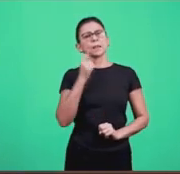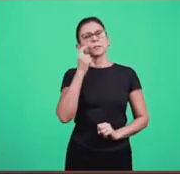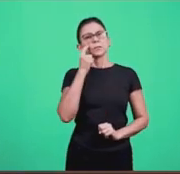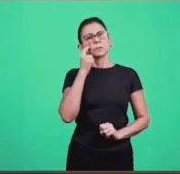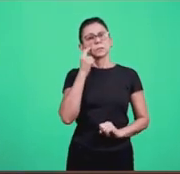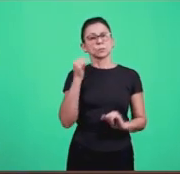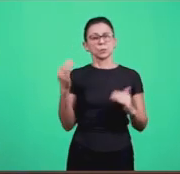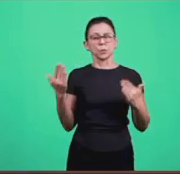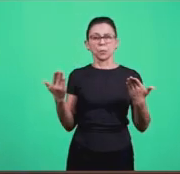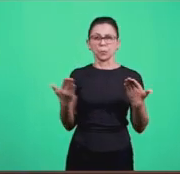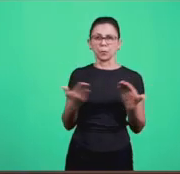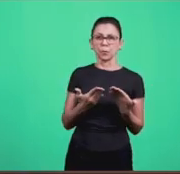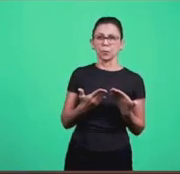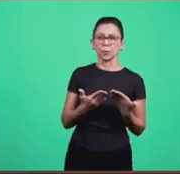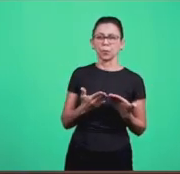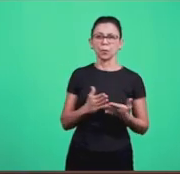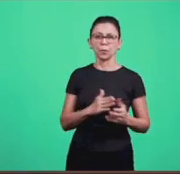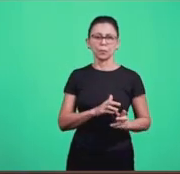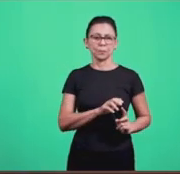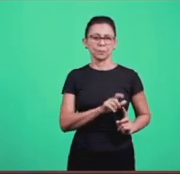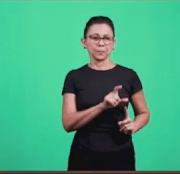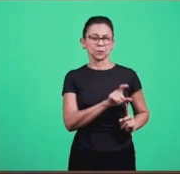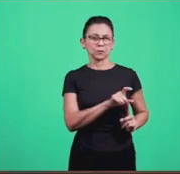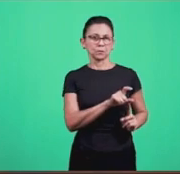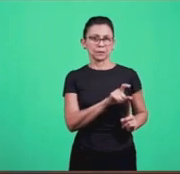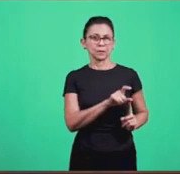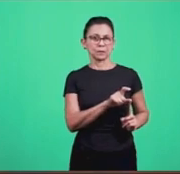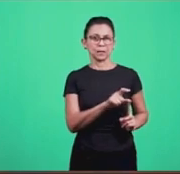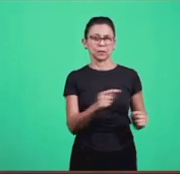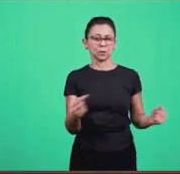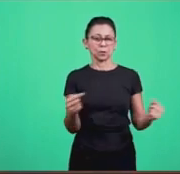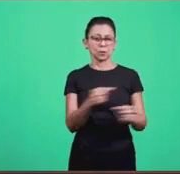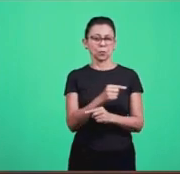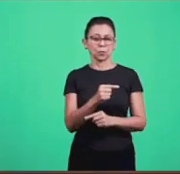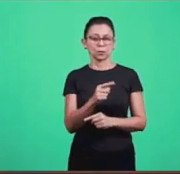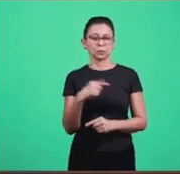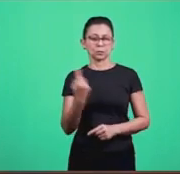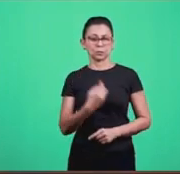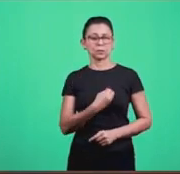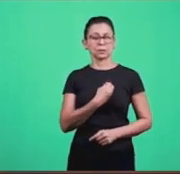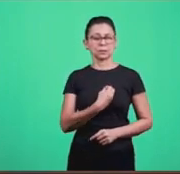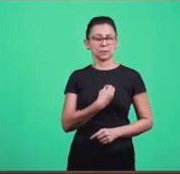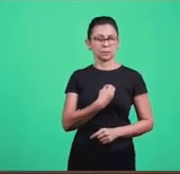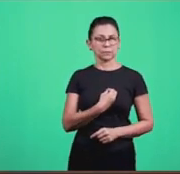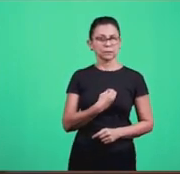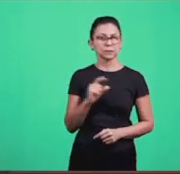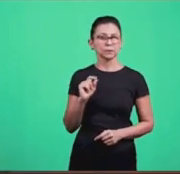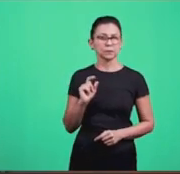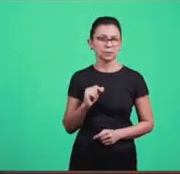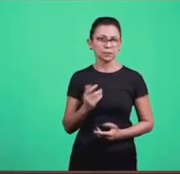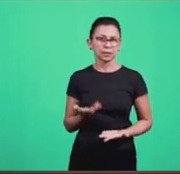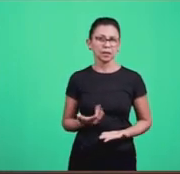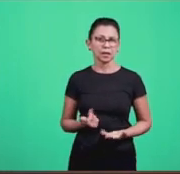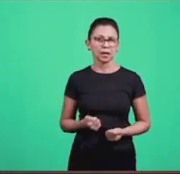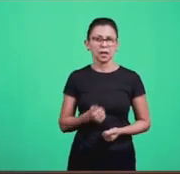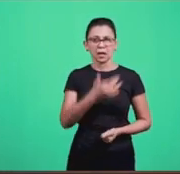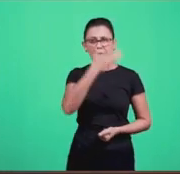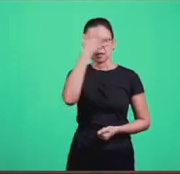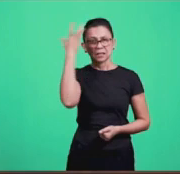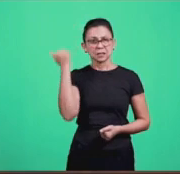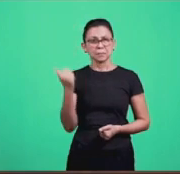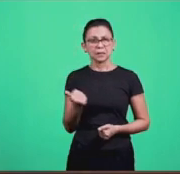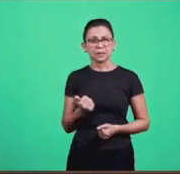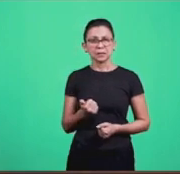hoy la operación del mal, del adversario de nuestras vidas, ha sido también en ese